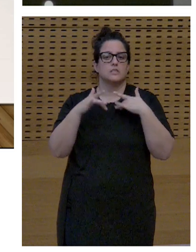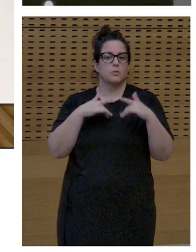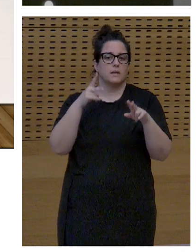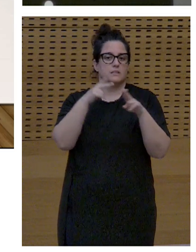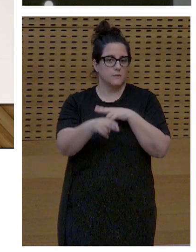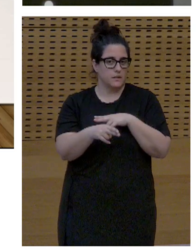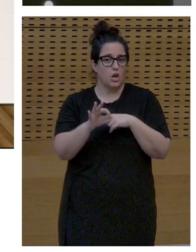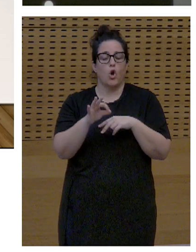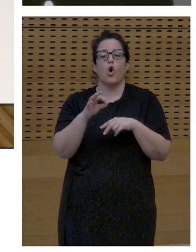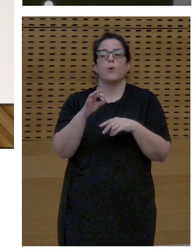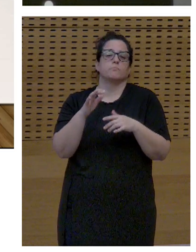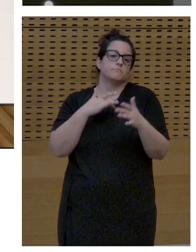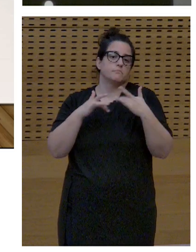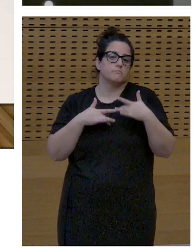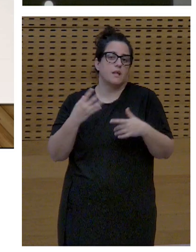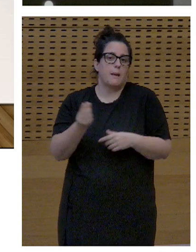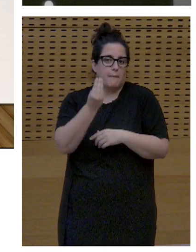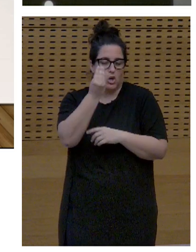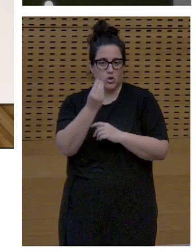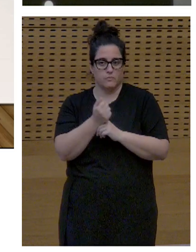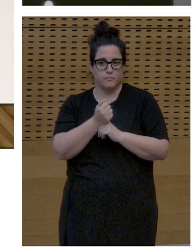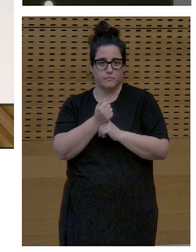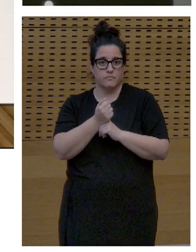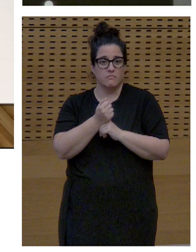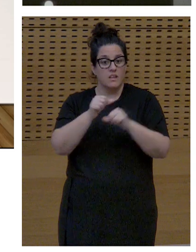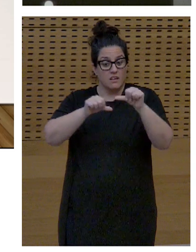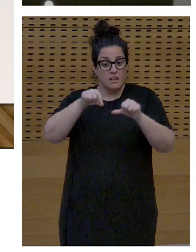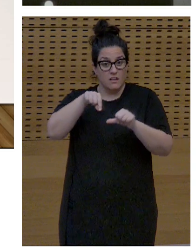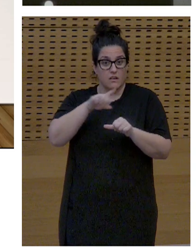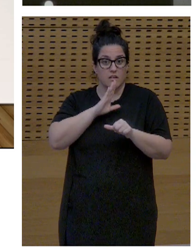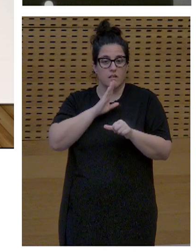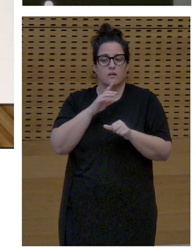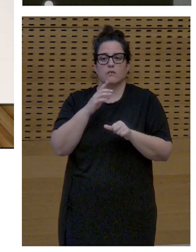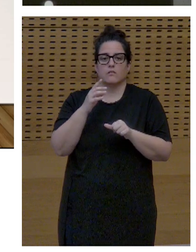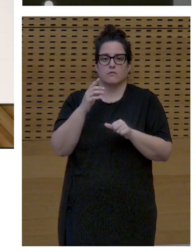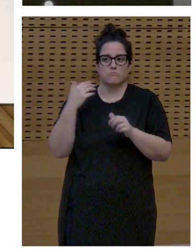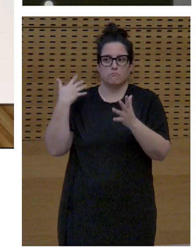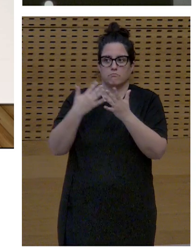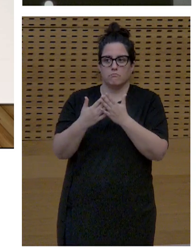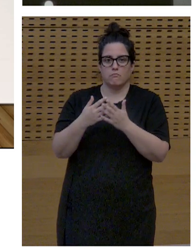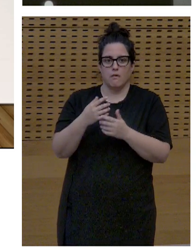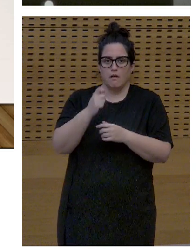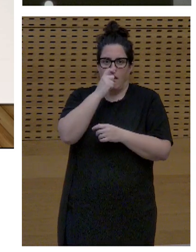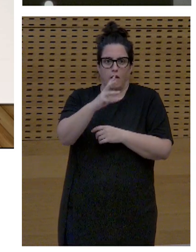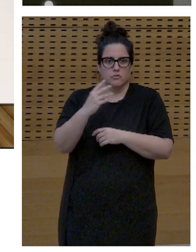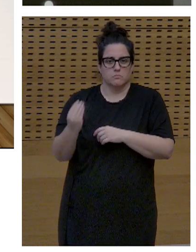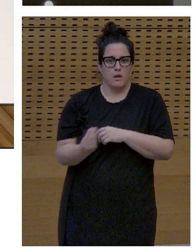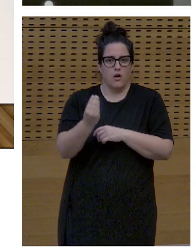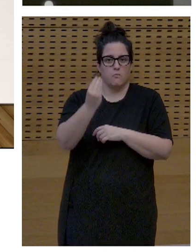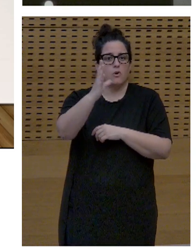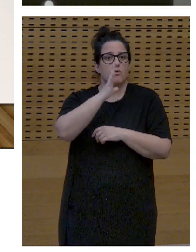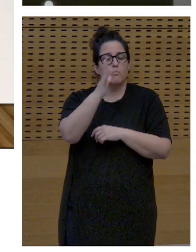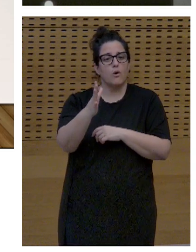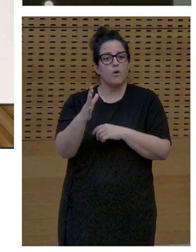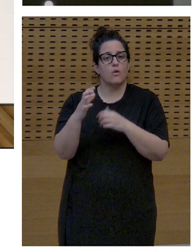mejorar los síntomas. Digo que se ha mejorado porque estos, los electrodos, los generadores cada vez